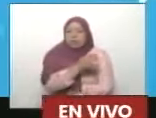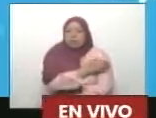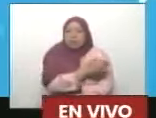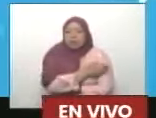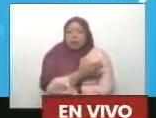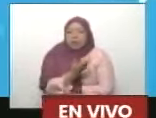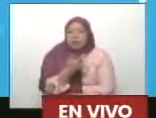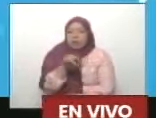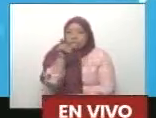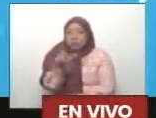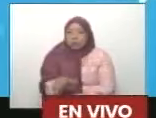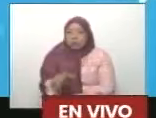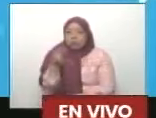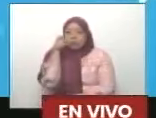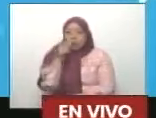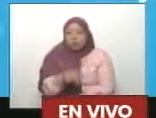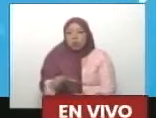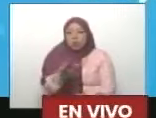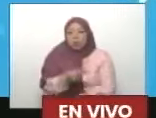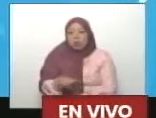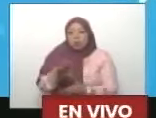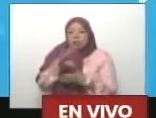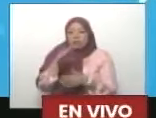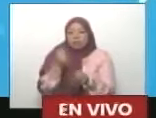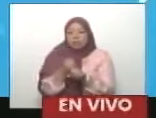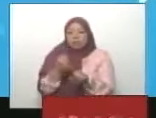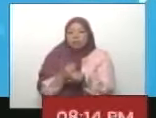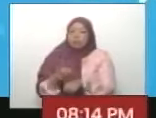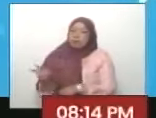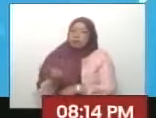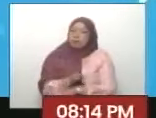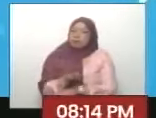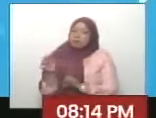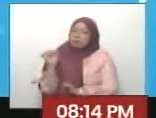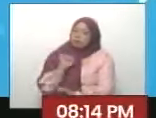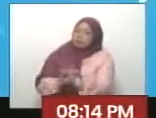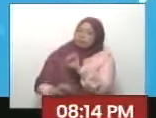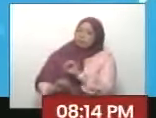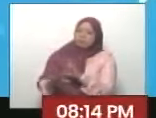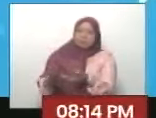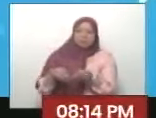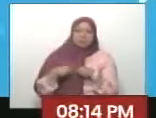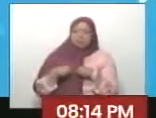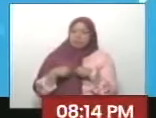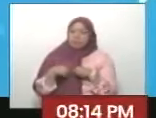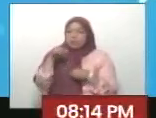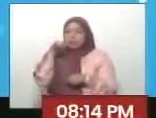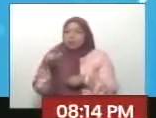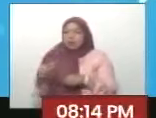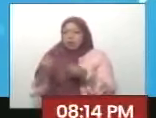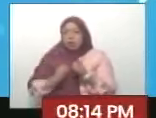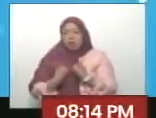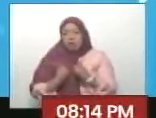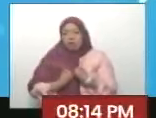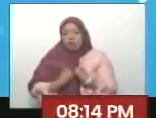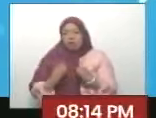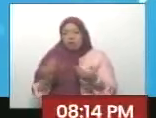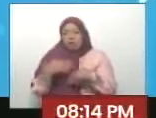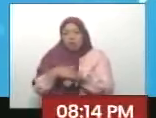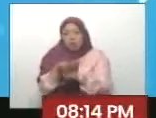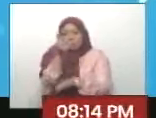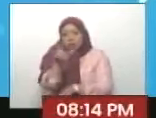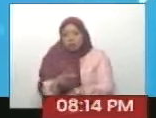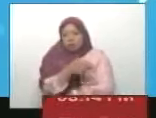la ultraderecha, por el paramilitarismo. Y desde Venezuela repudiamos las amenazas a la vida, a la integridad física